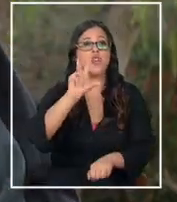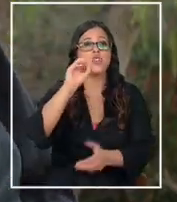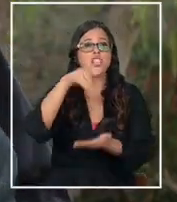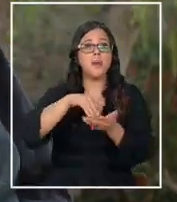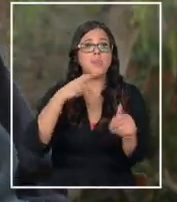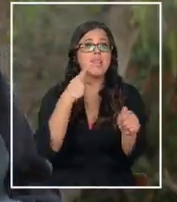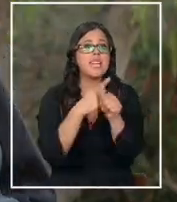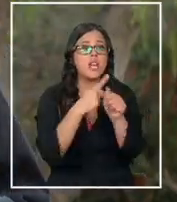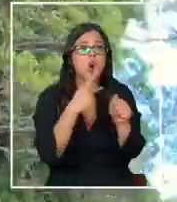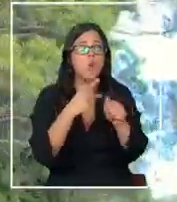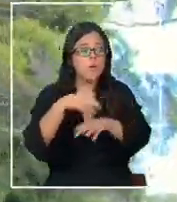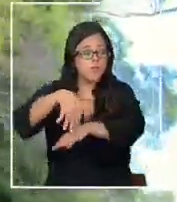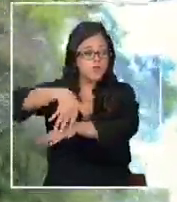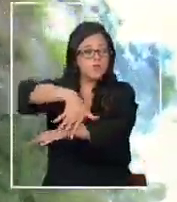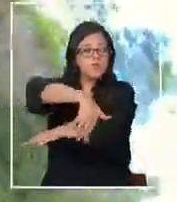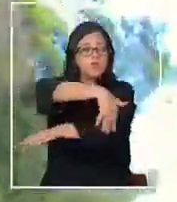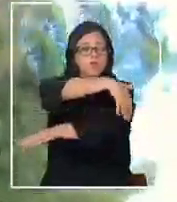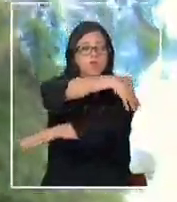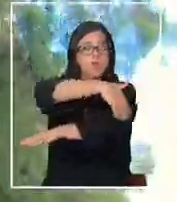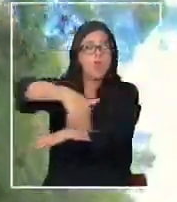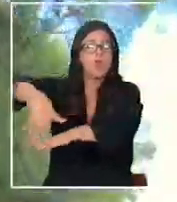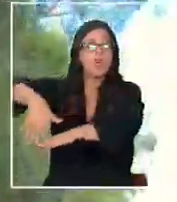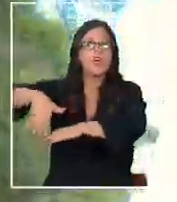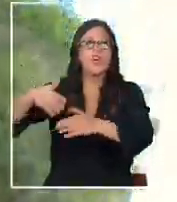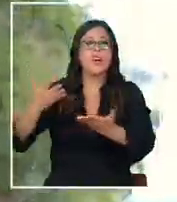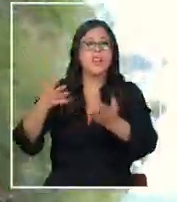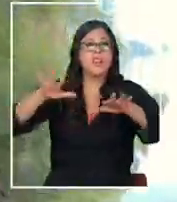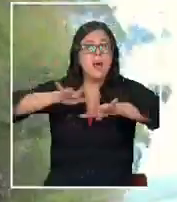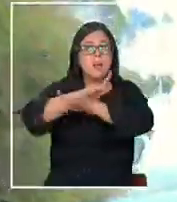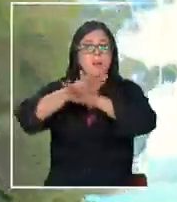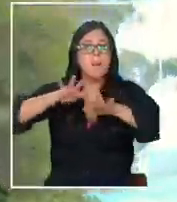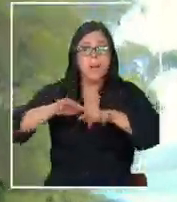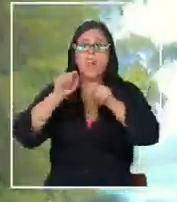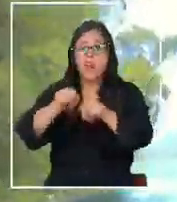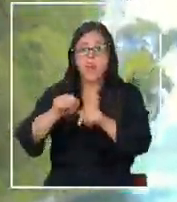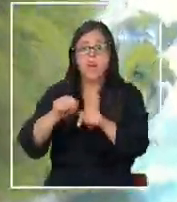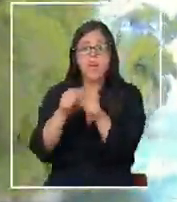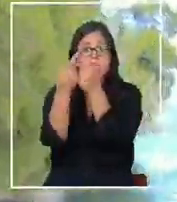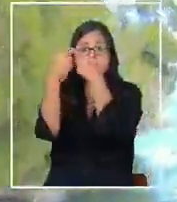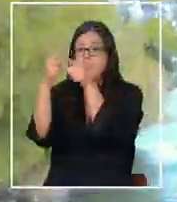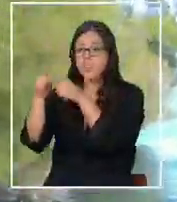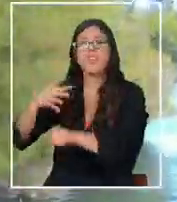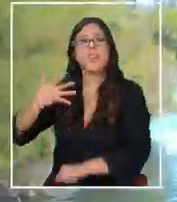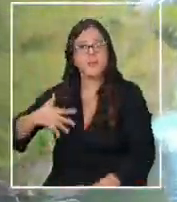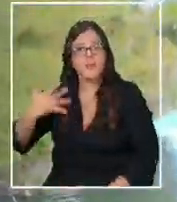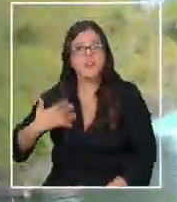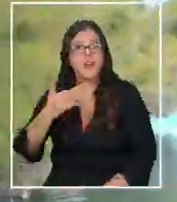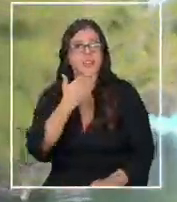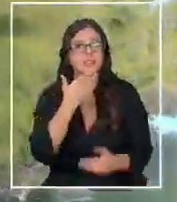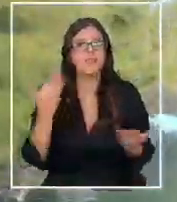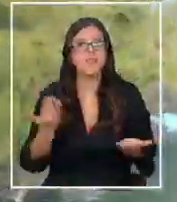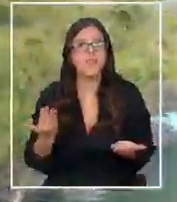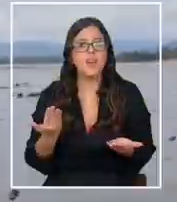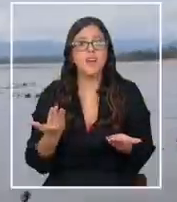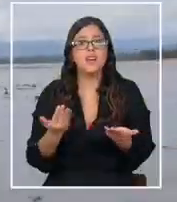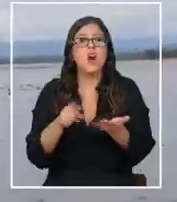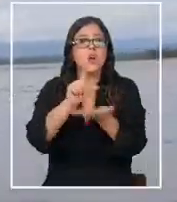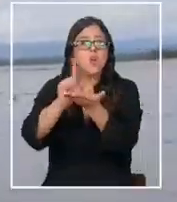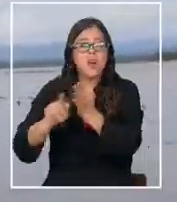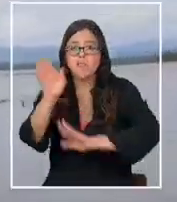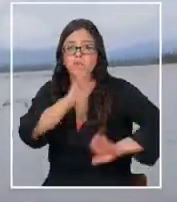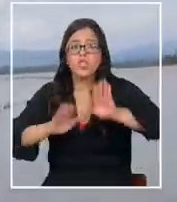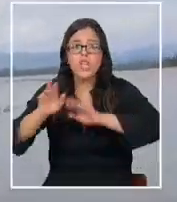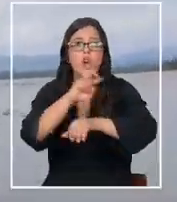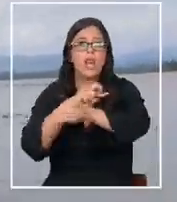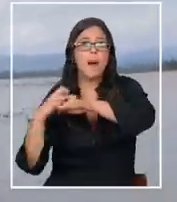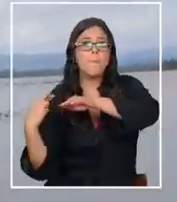80.000 kilómetros de costa con una diversidad así de importante y los espacios que están protegidos en